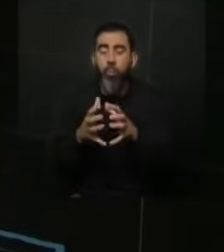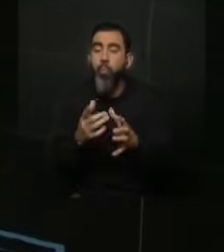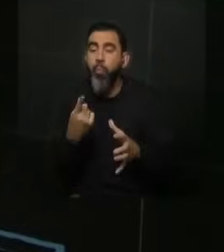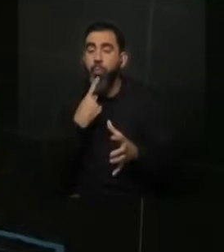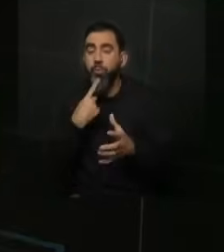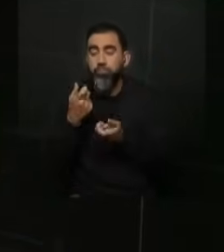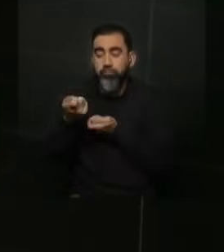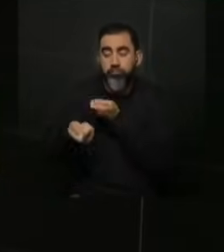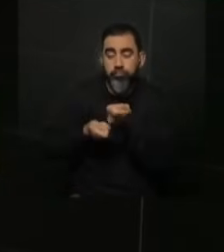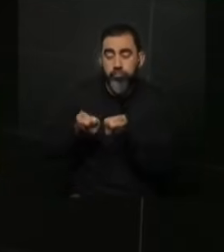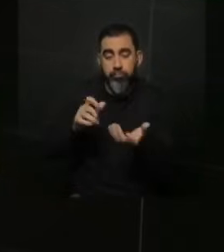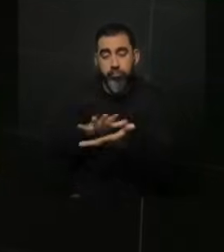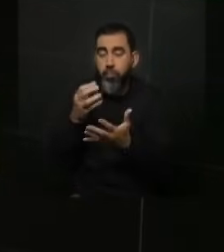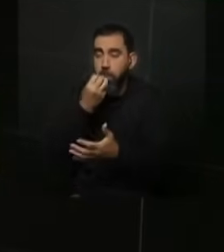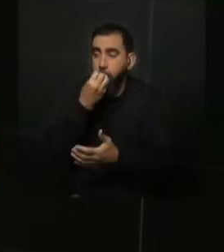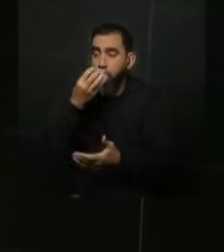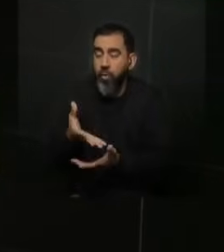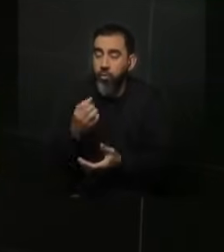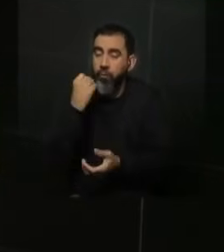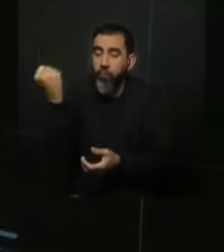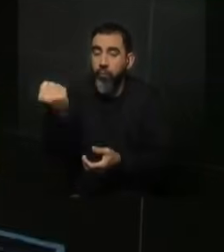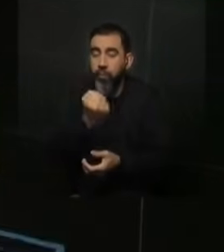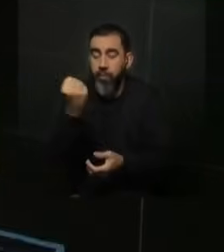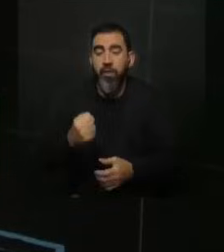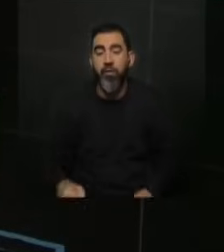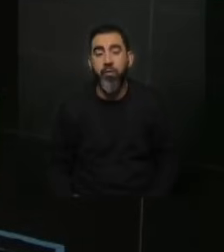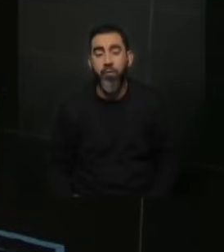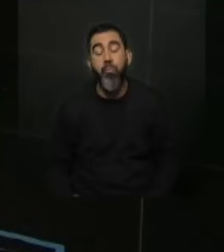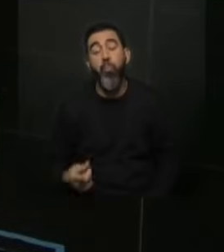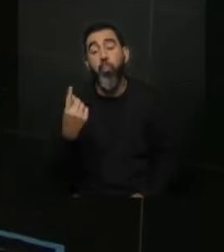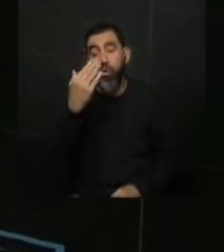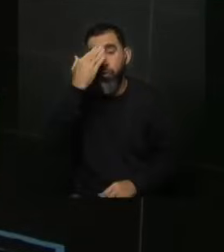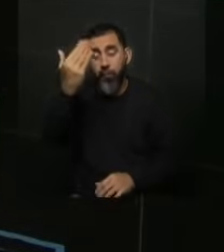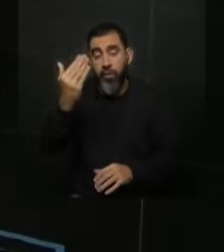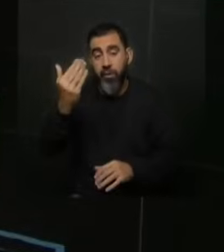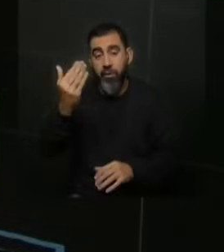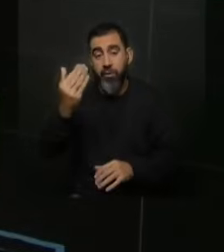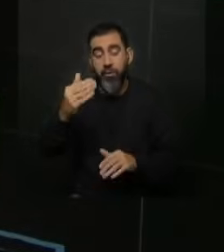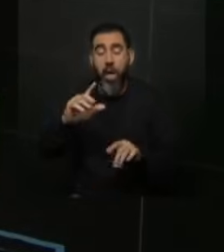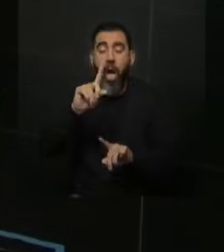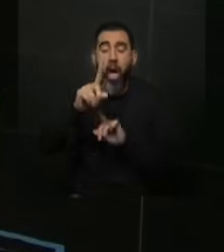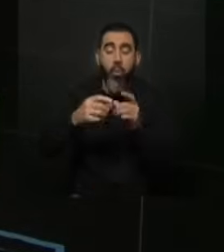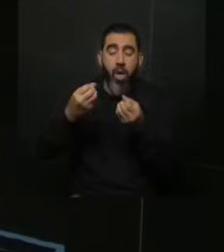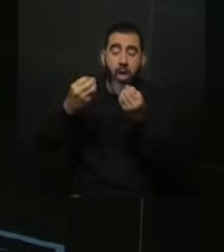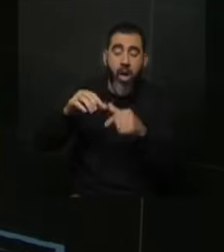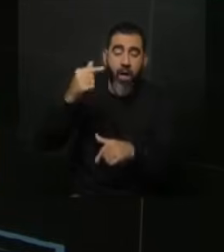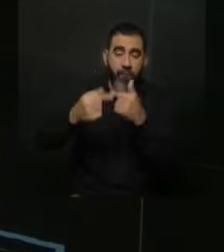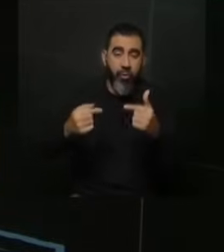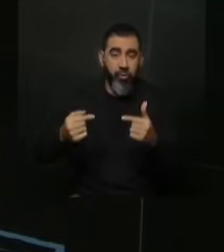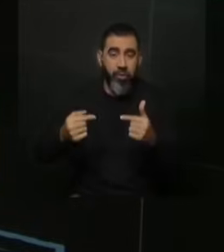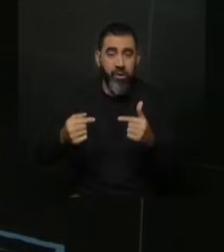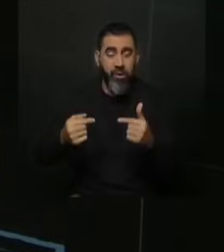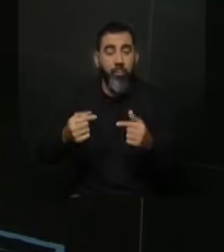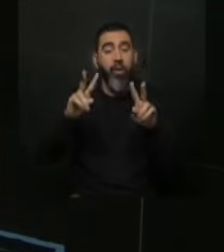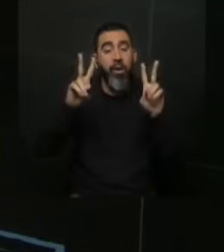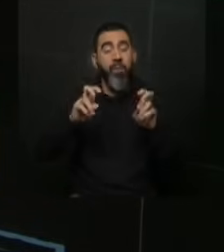y contribuir para que eso suceda en ese marco era fundamental y por esa razón el frente depuso alguna de sus posiciones centrales porque para nosotros